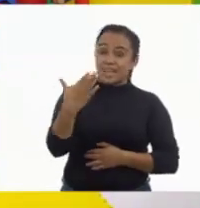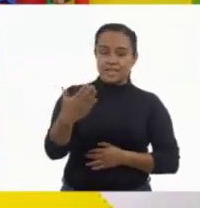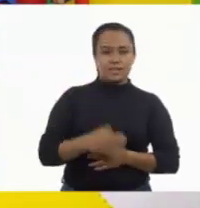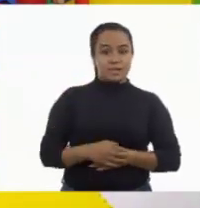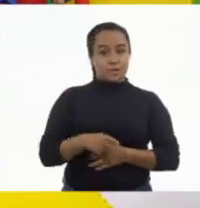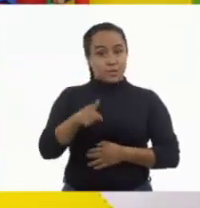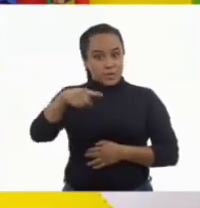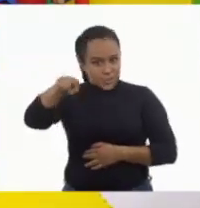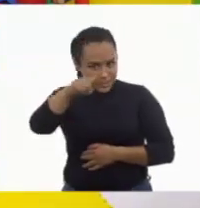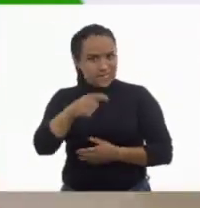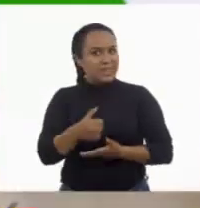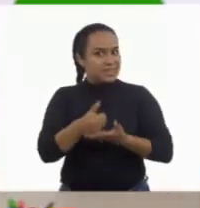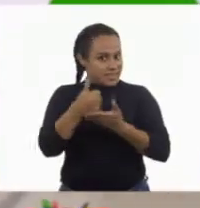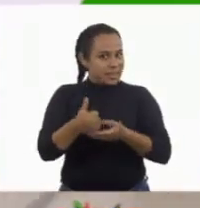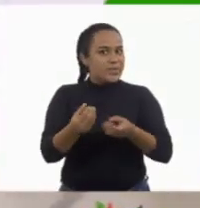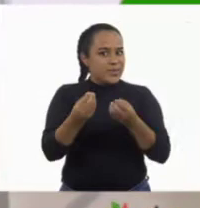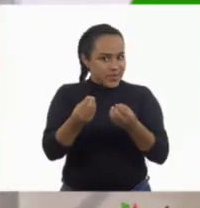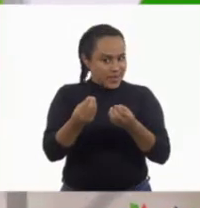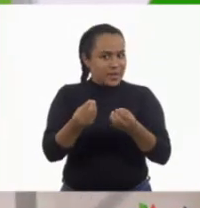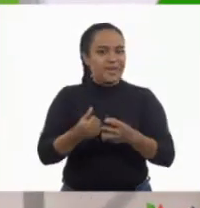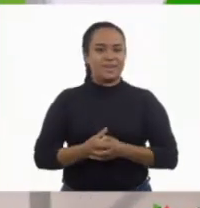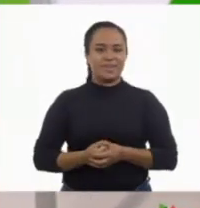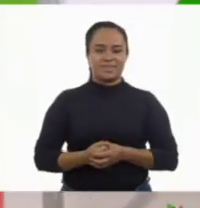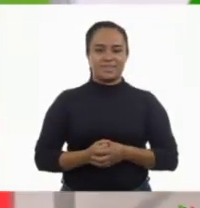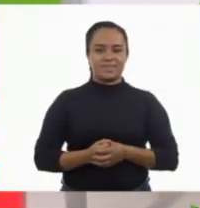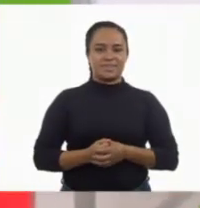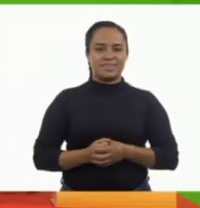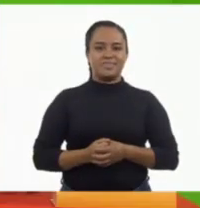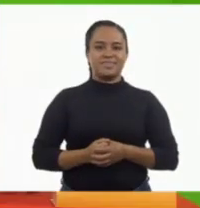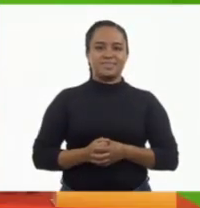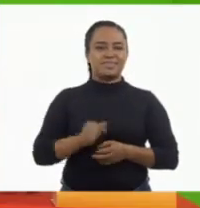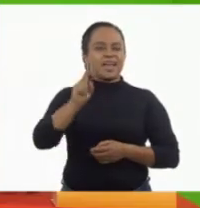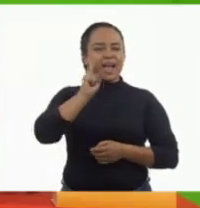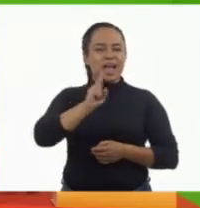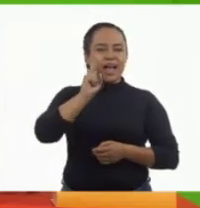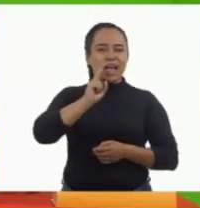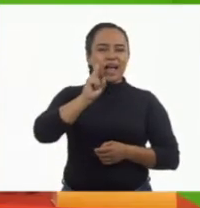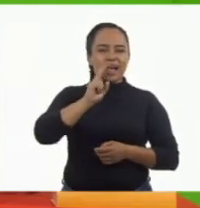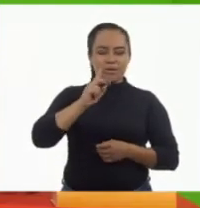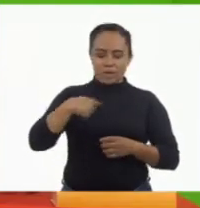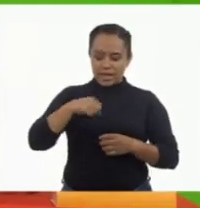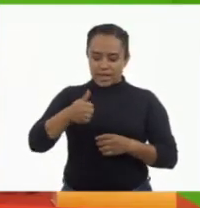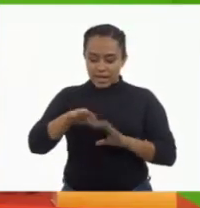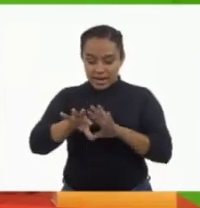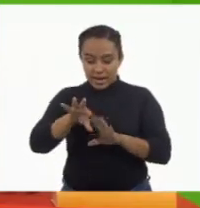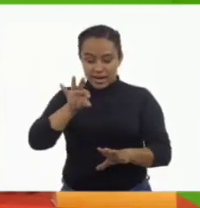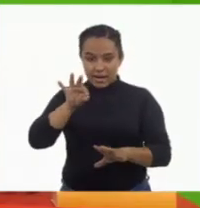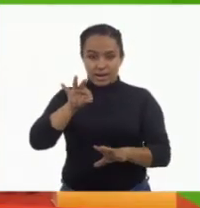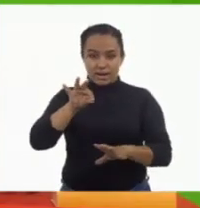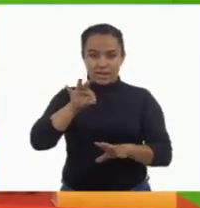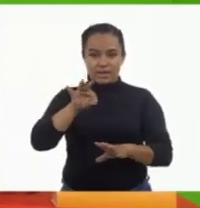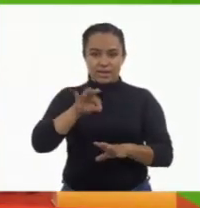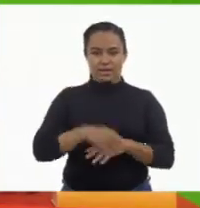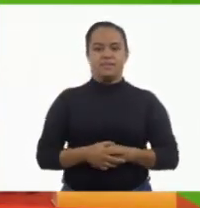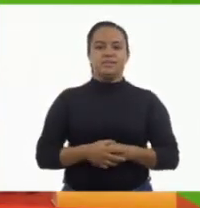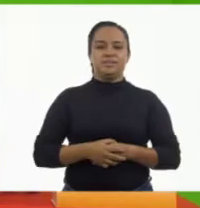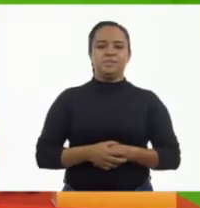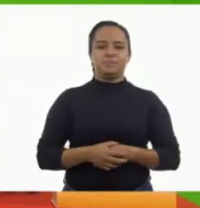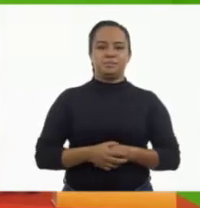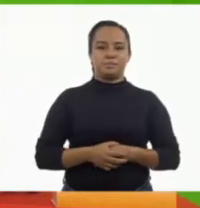Nos están ayudando muchísimo ahí en casa. A ver... Siguiente tómbola de la alegría. No se deja, ya se